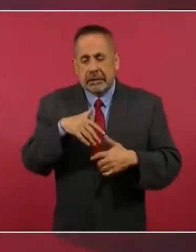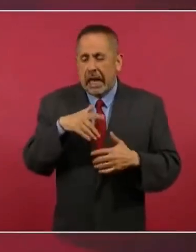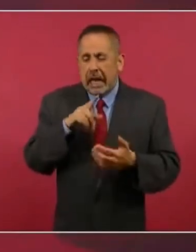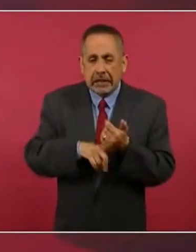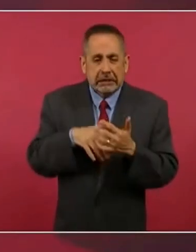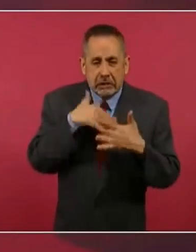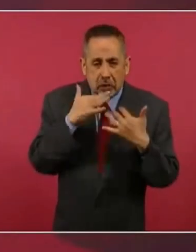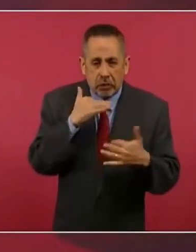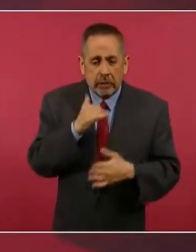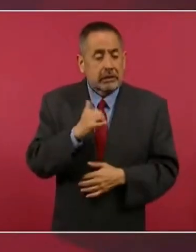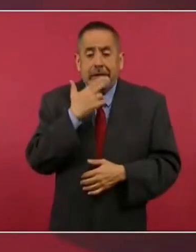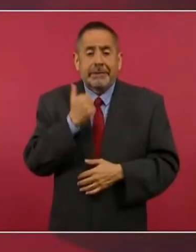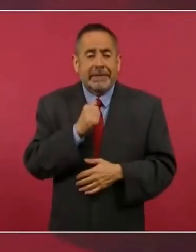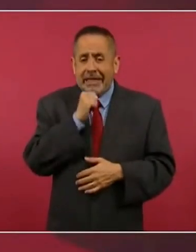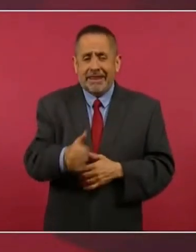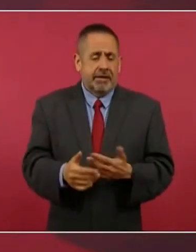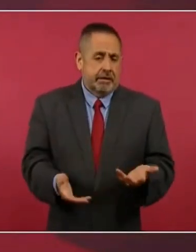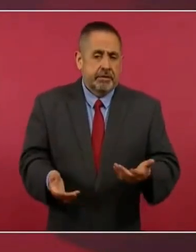corrupto y bueno para nada.